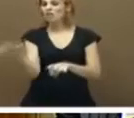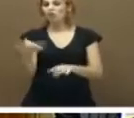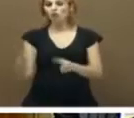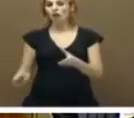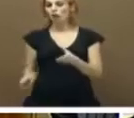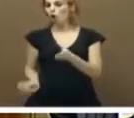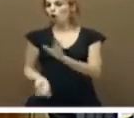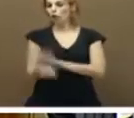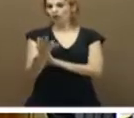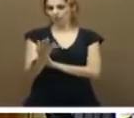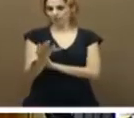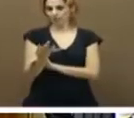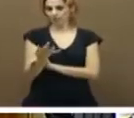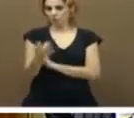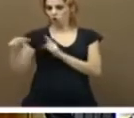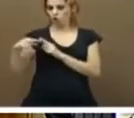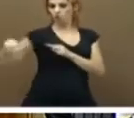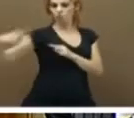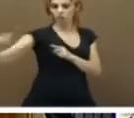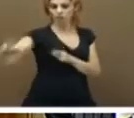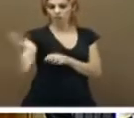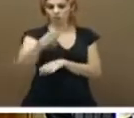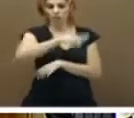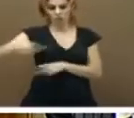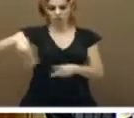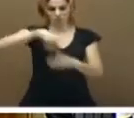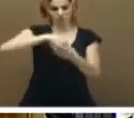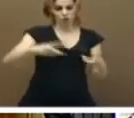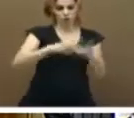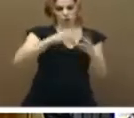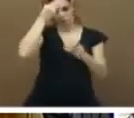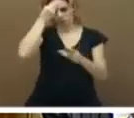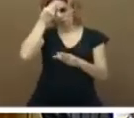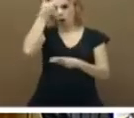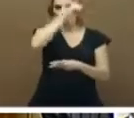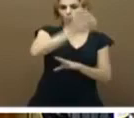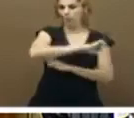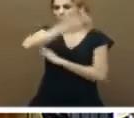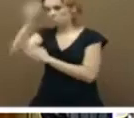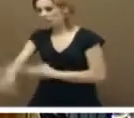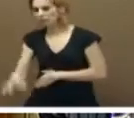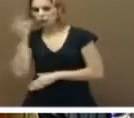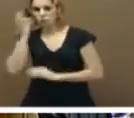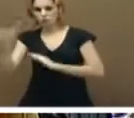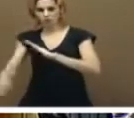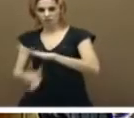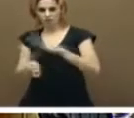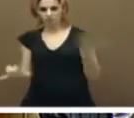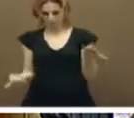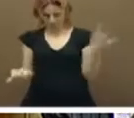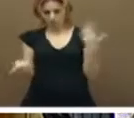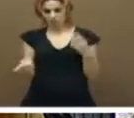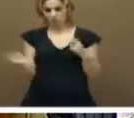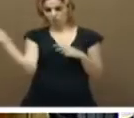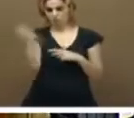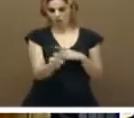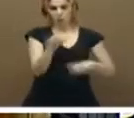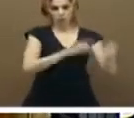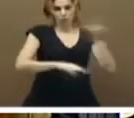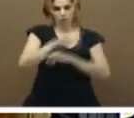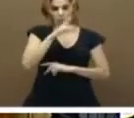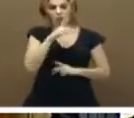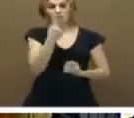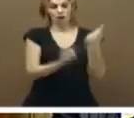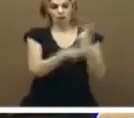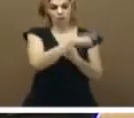La violencia de género es consecuencia de que todavía hay mucha gente en la sociedad que cree que el hombre tiene superioridad sobre la mujer. La violencia de género es consecuencia de que todavía hay una parte